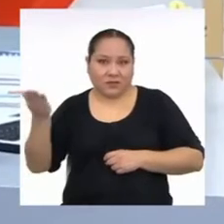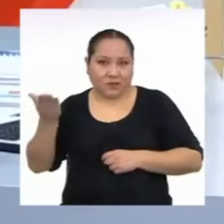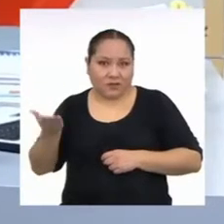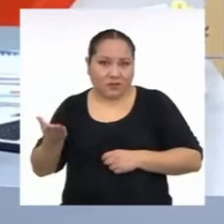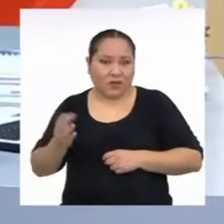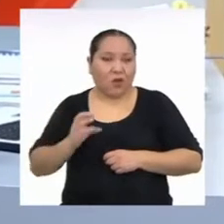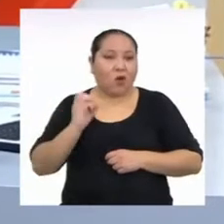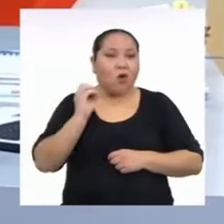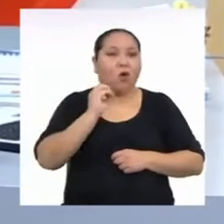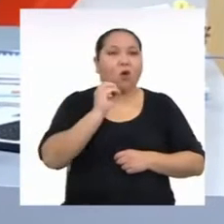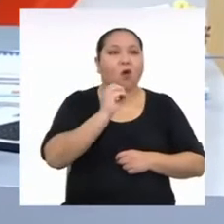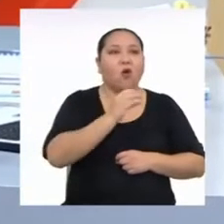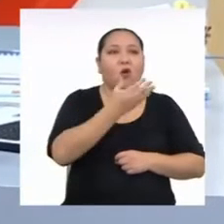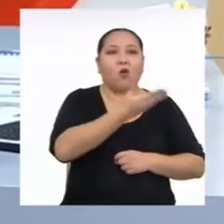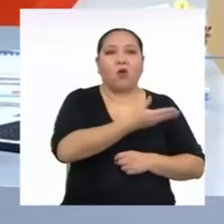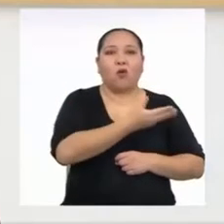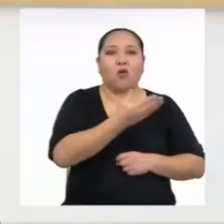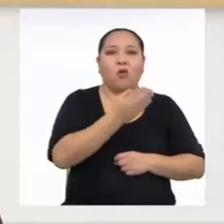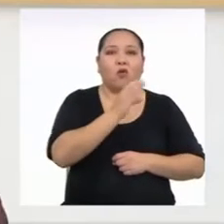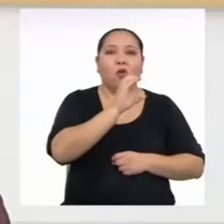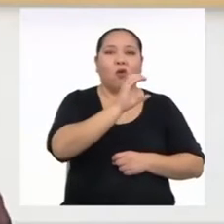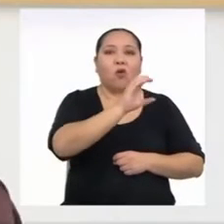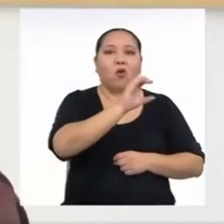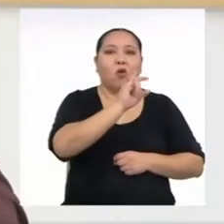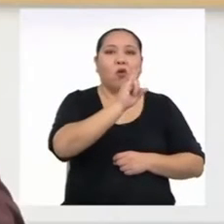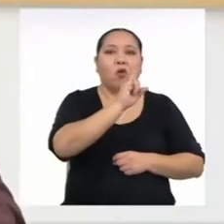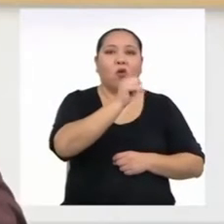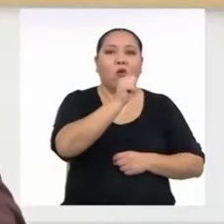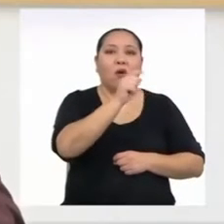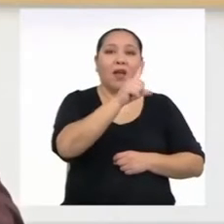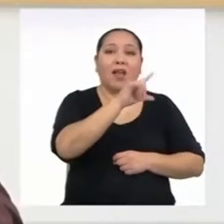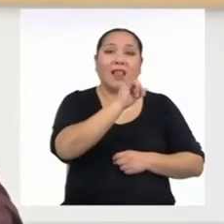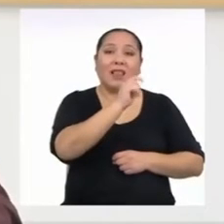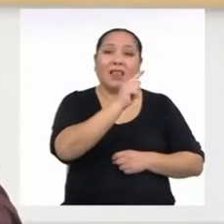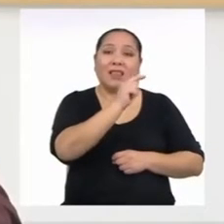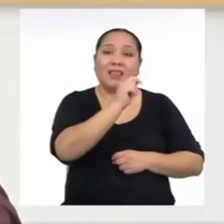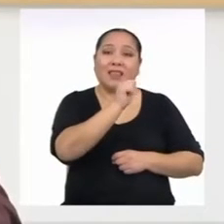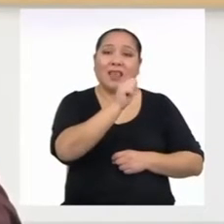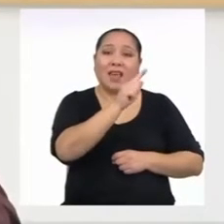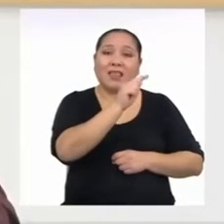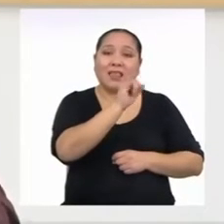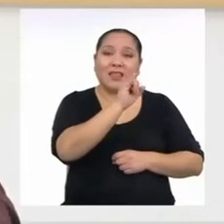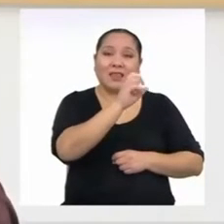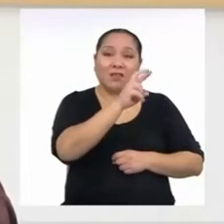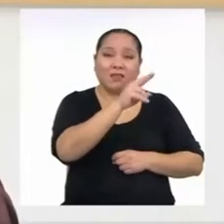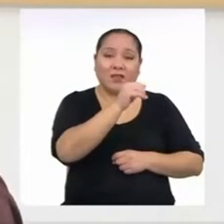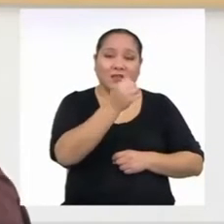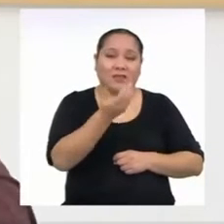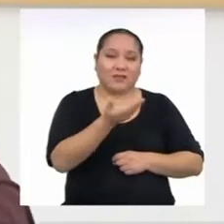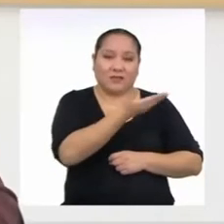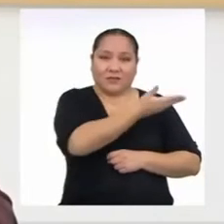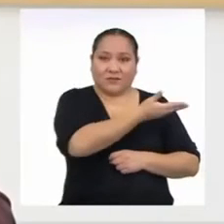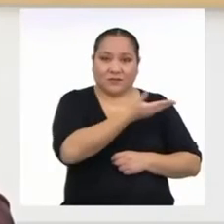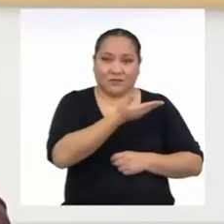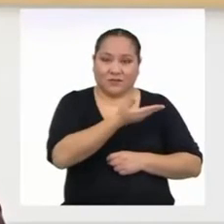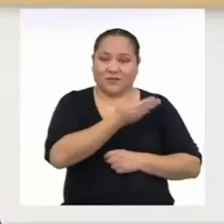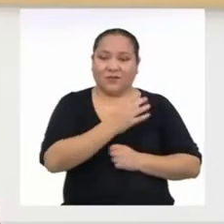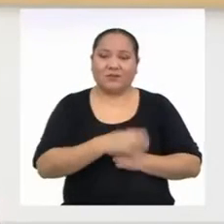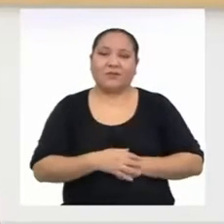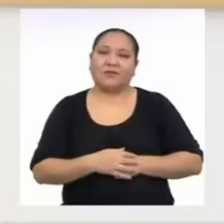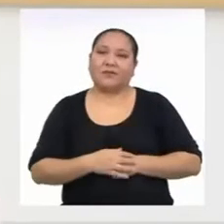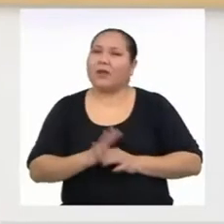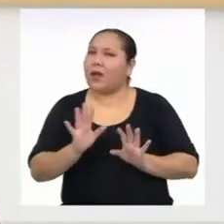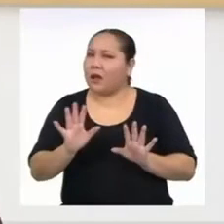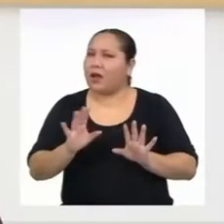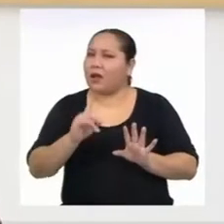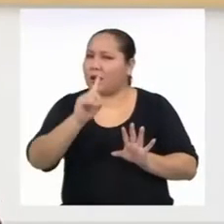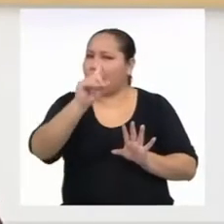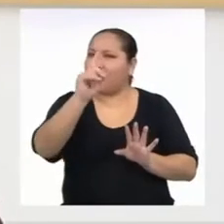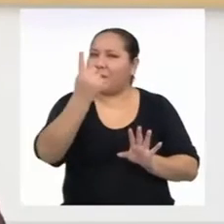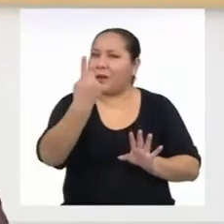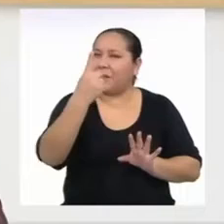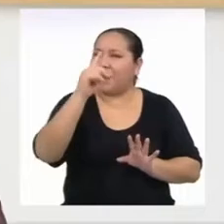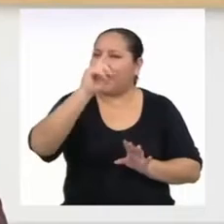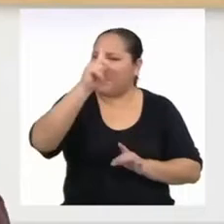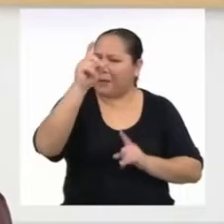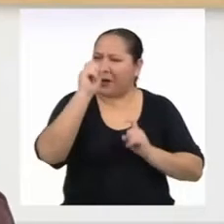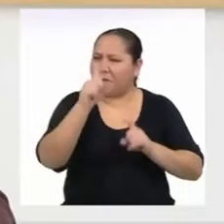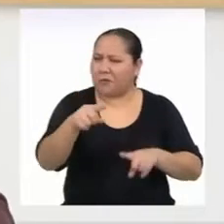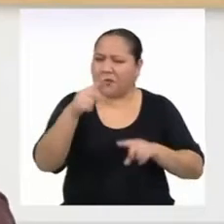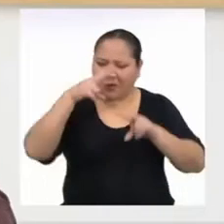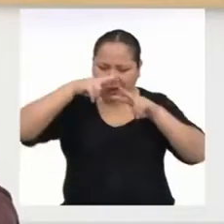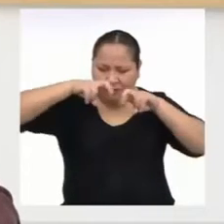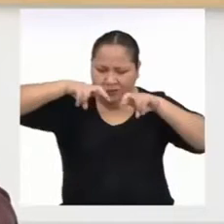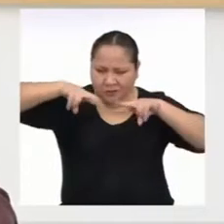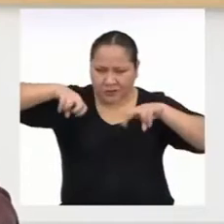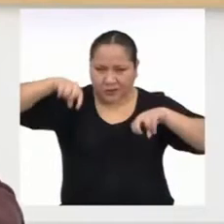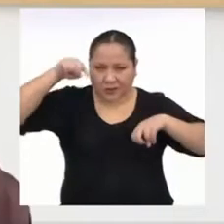cuantitativas discretas o continuas. Muy bien. Entonces, la primera gran pregunta para empezar esta investigación es: